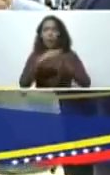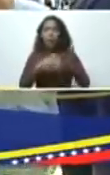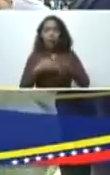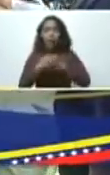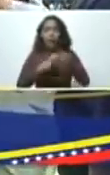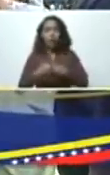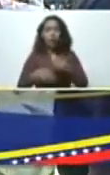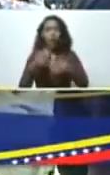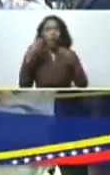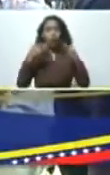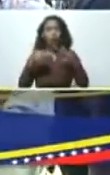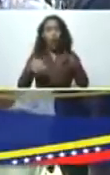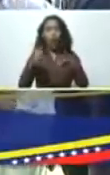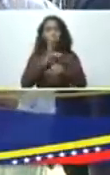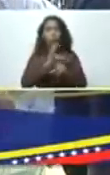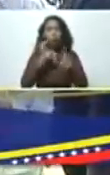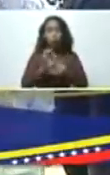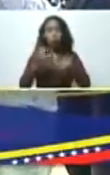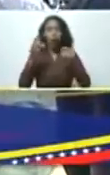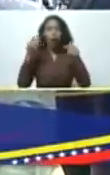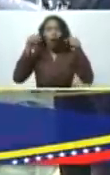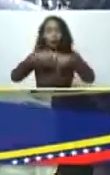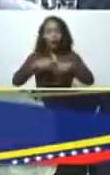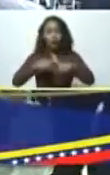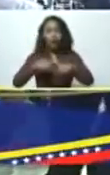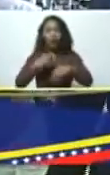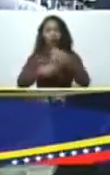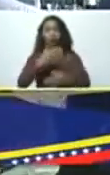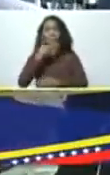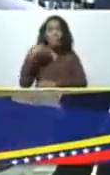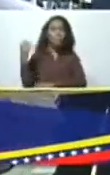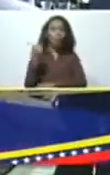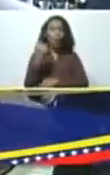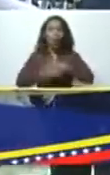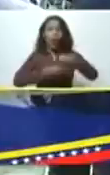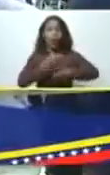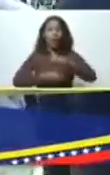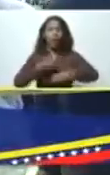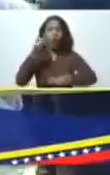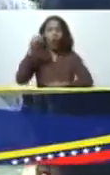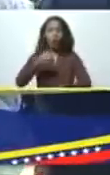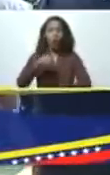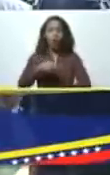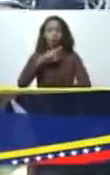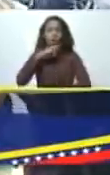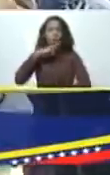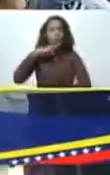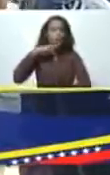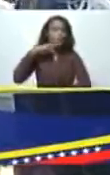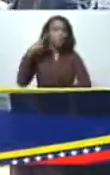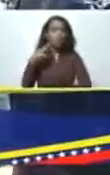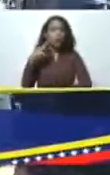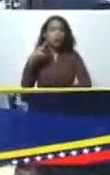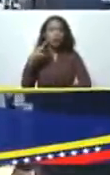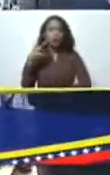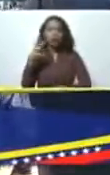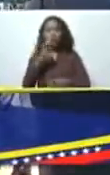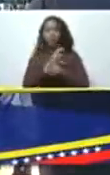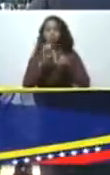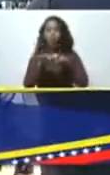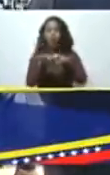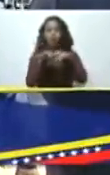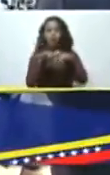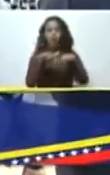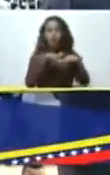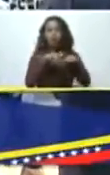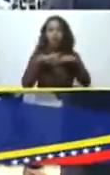producto natural, producto de la mejor calidad y sabor, y producto de la mejor estética, de la mejor